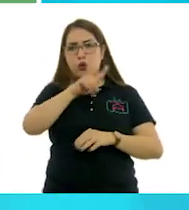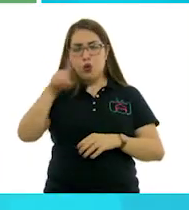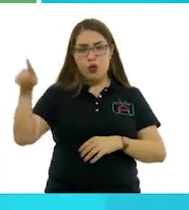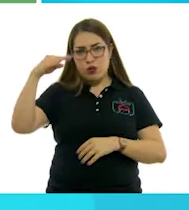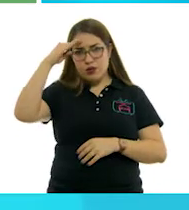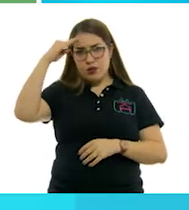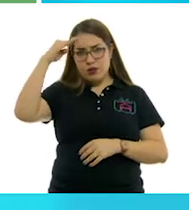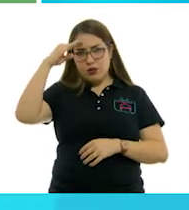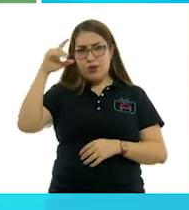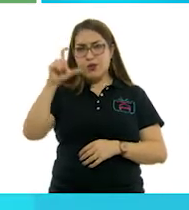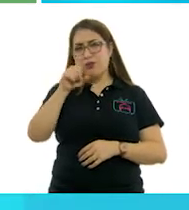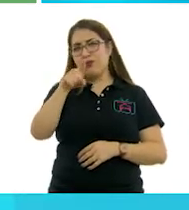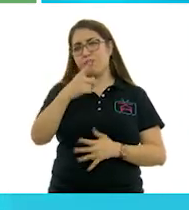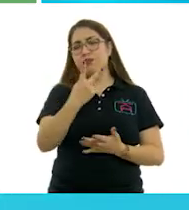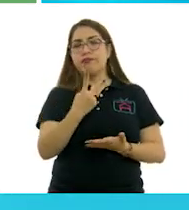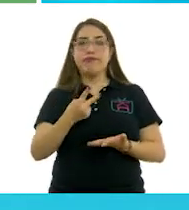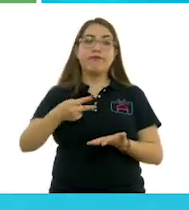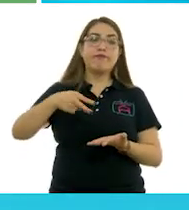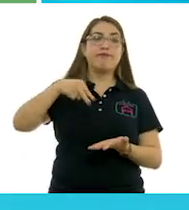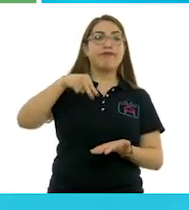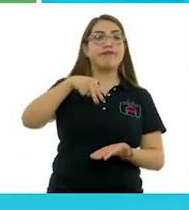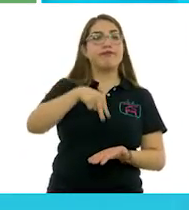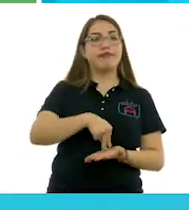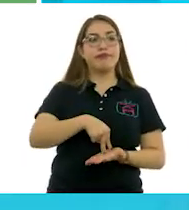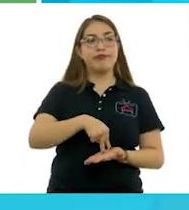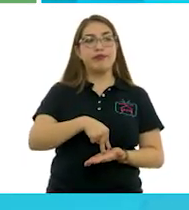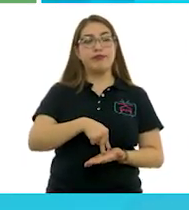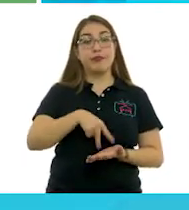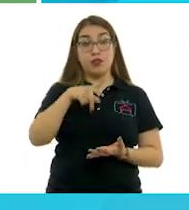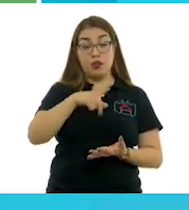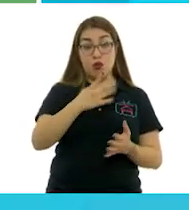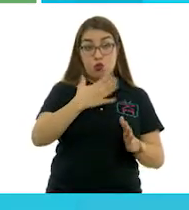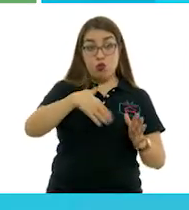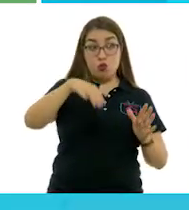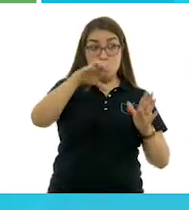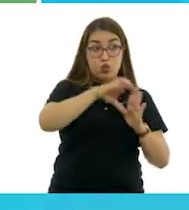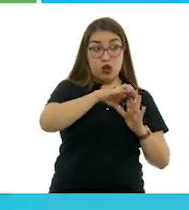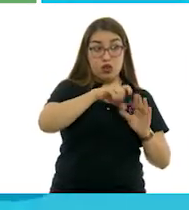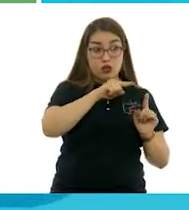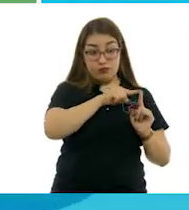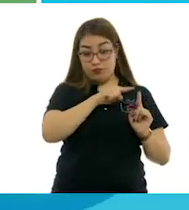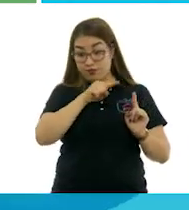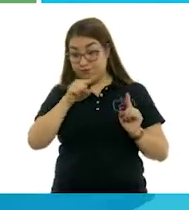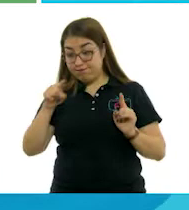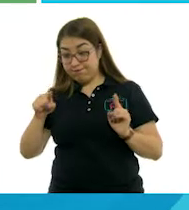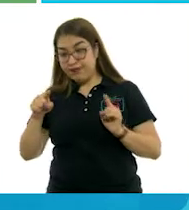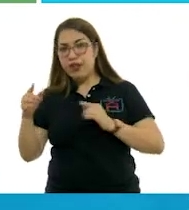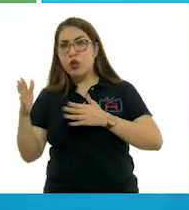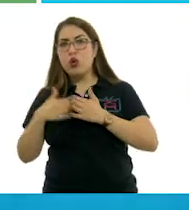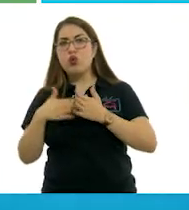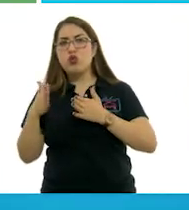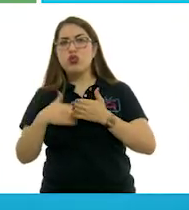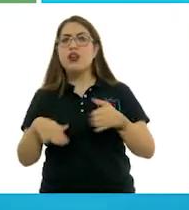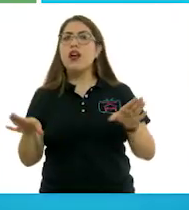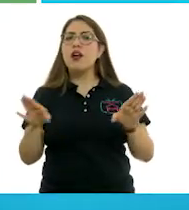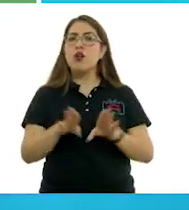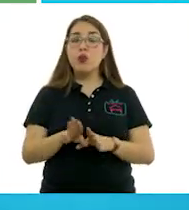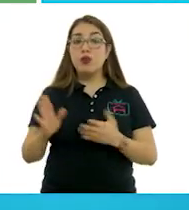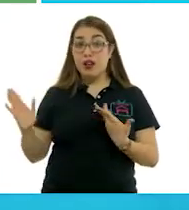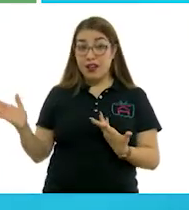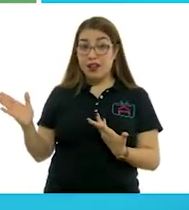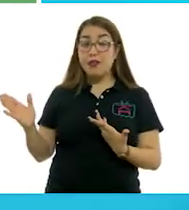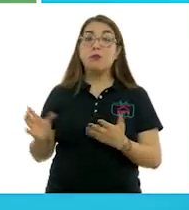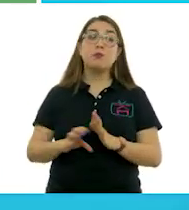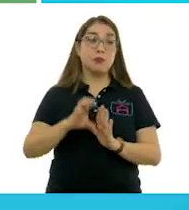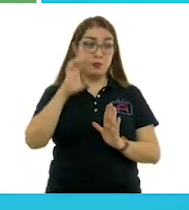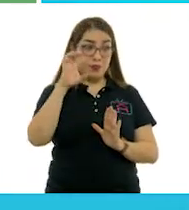es cuando se levantan. Y entonces va de la recámara hacia la cocina. Ah, es un ejemplo